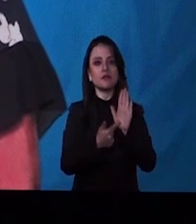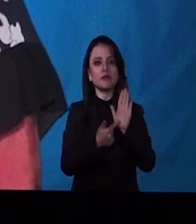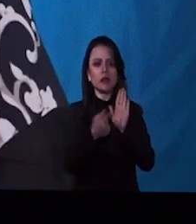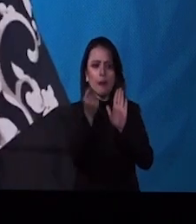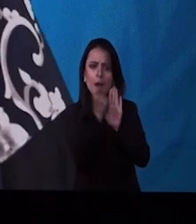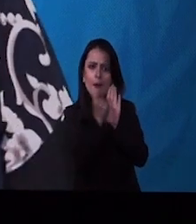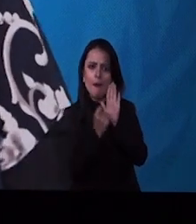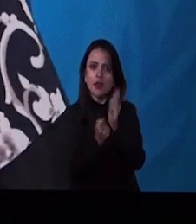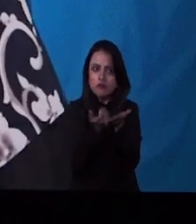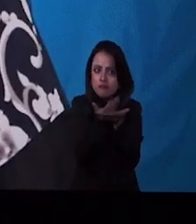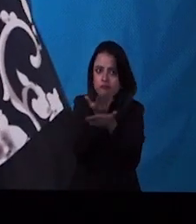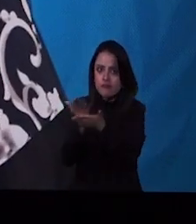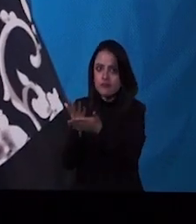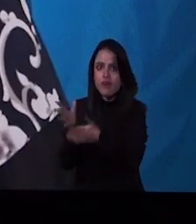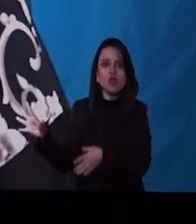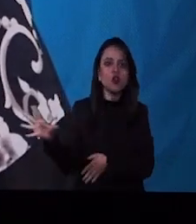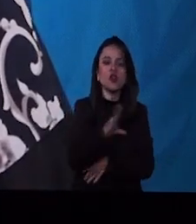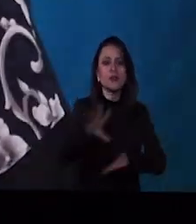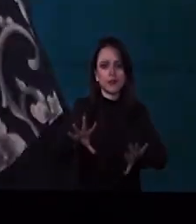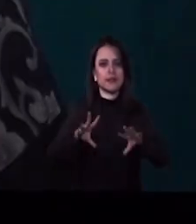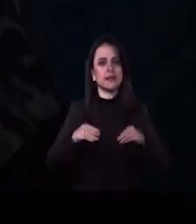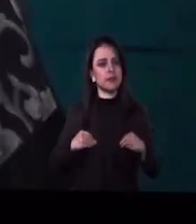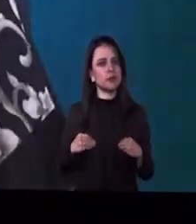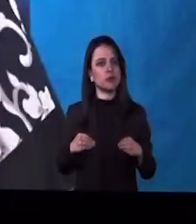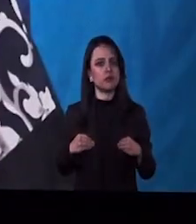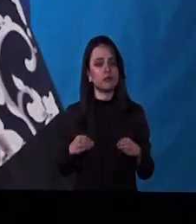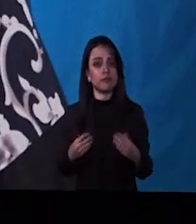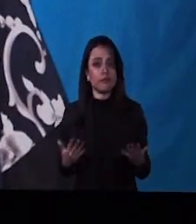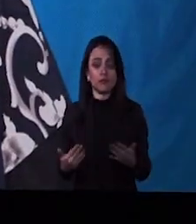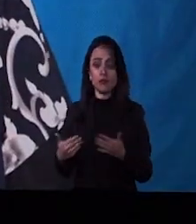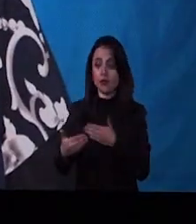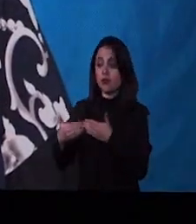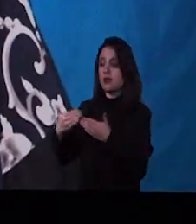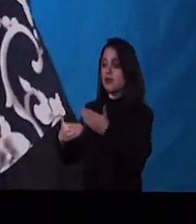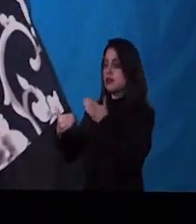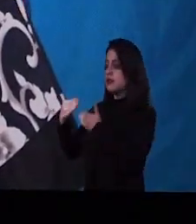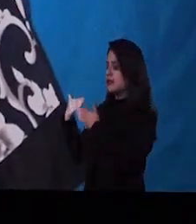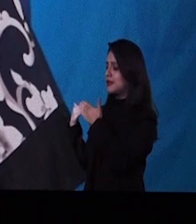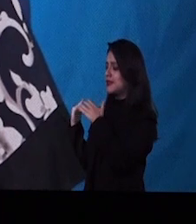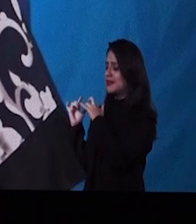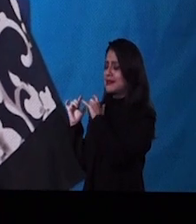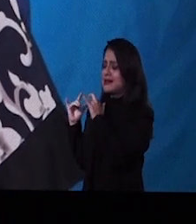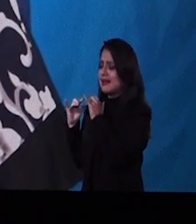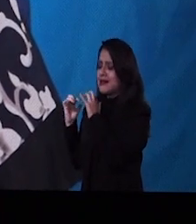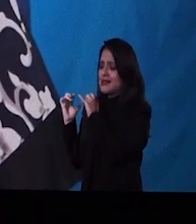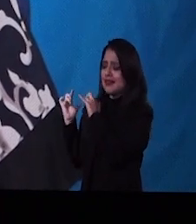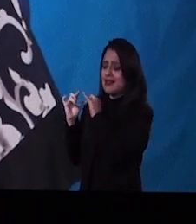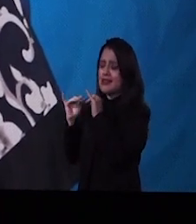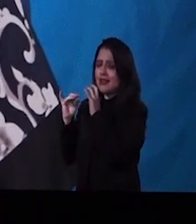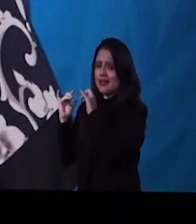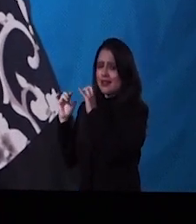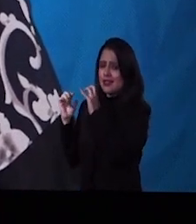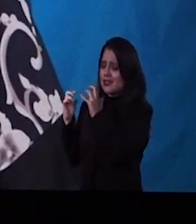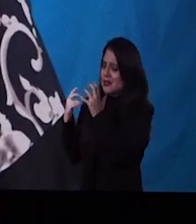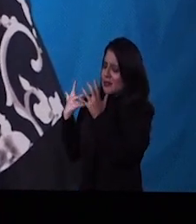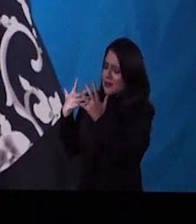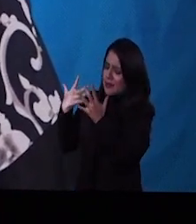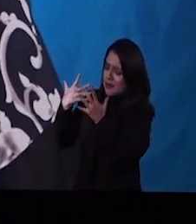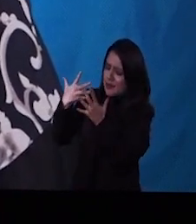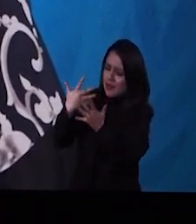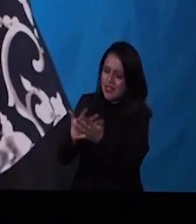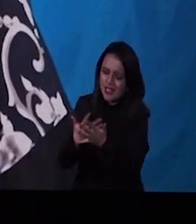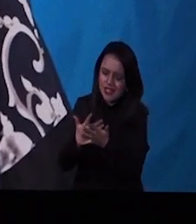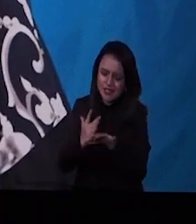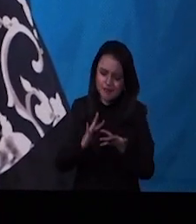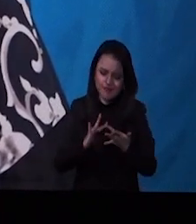recomendaciones. Este proceso no solo esclarece el pasado de las violaciones ocurridas durante el conflicto armado, sino que contribuirá